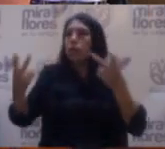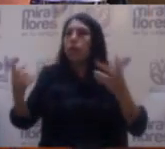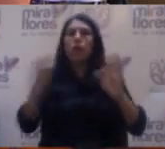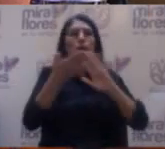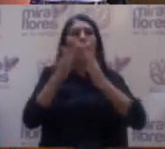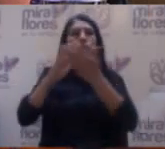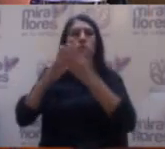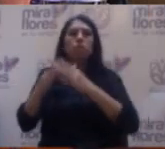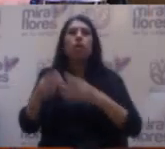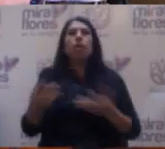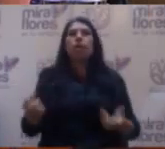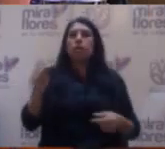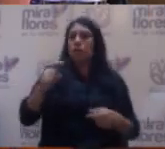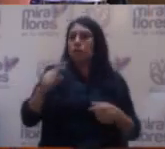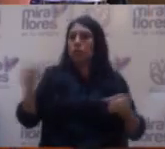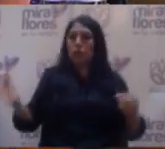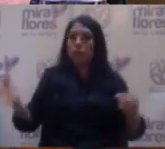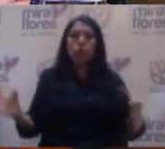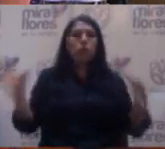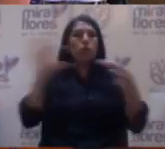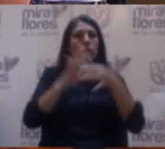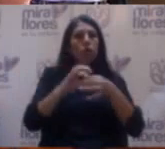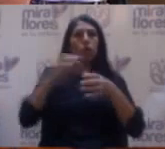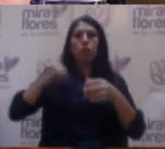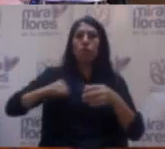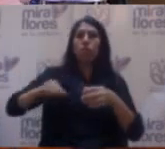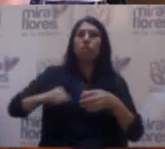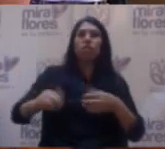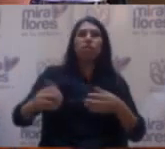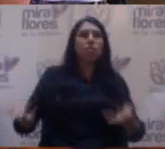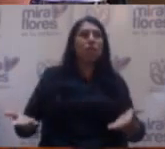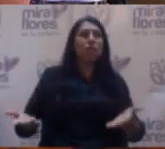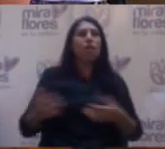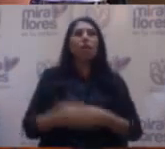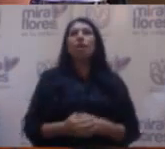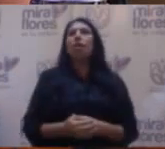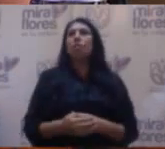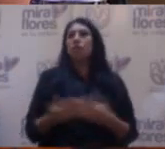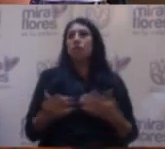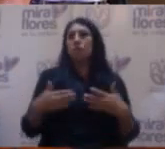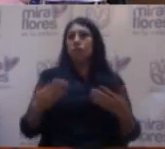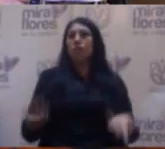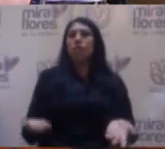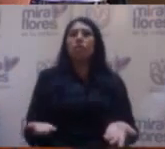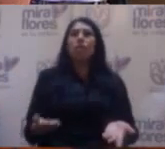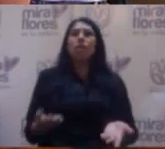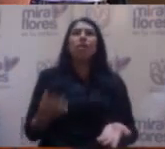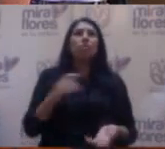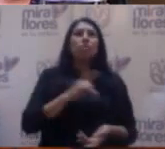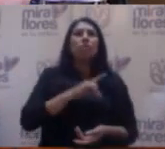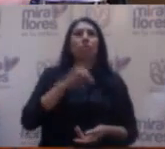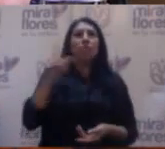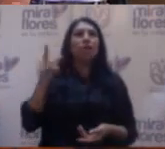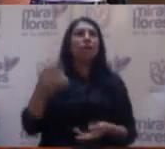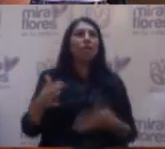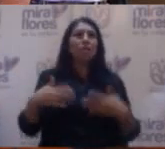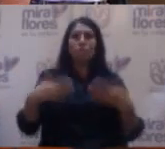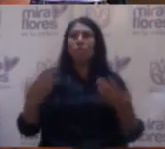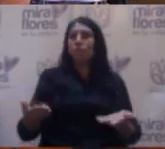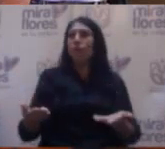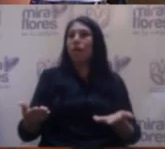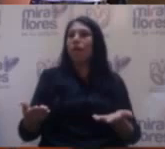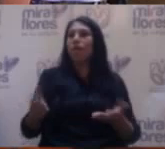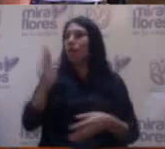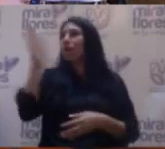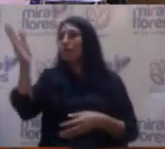hermanarnos con alguna municipalidad distrital, etcétera, que hay muchos hermanamientos, poder en algún momento ir y por lo menos conocer